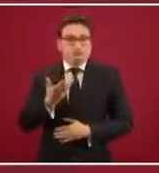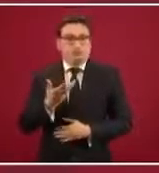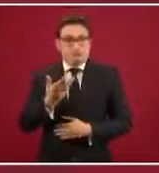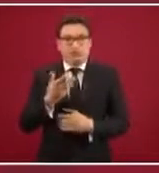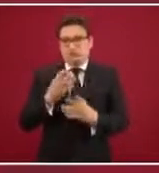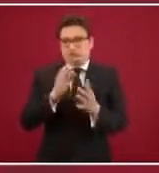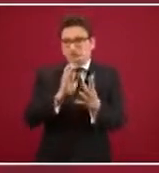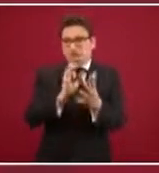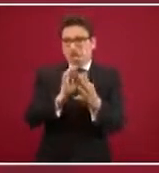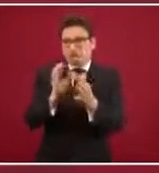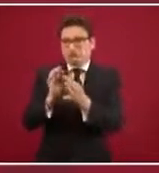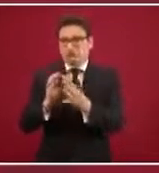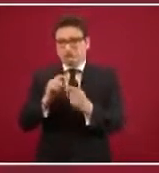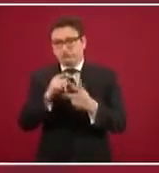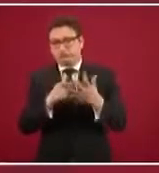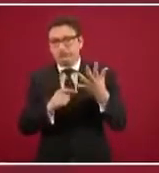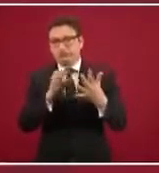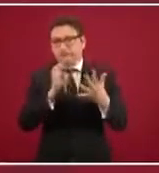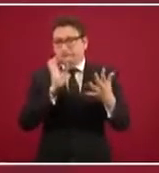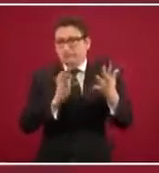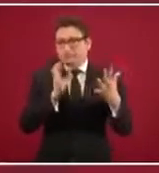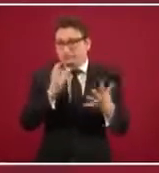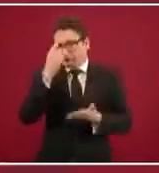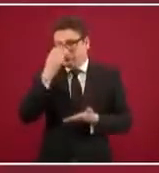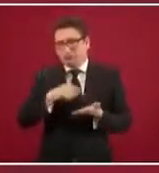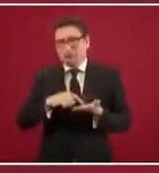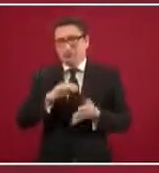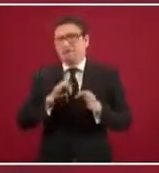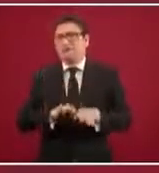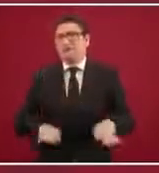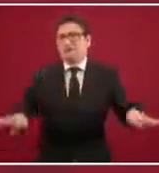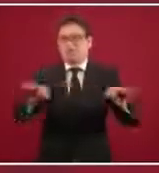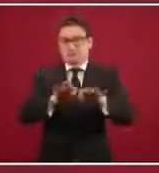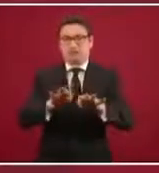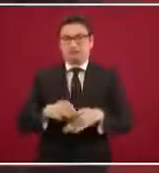dar a conocer lo que considero esencial.